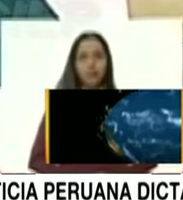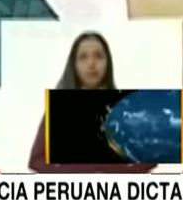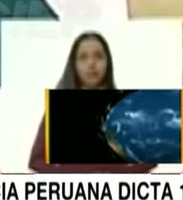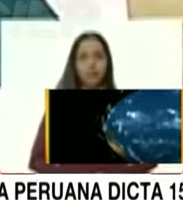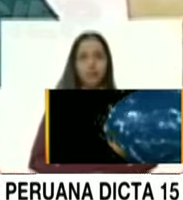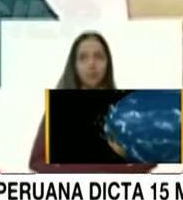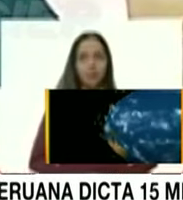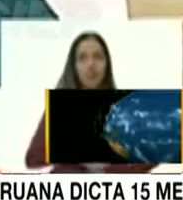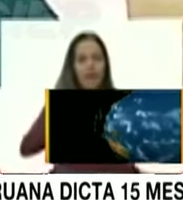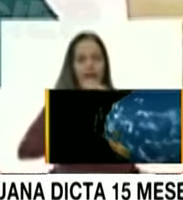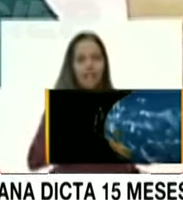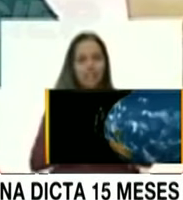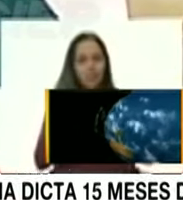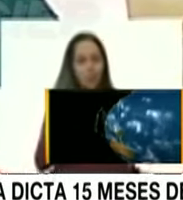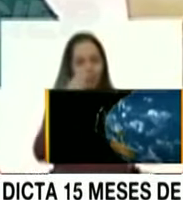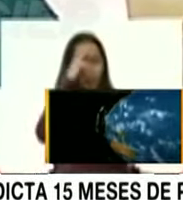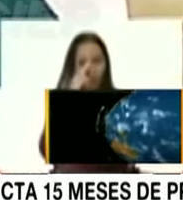Estamos haciendo un reconocimiento